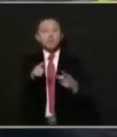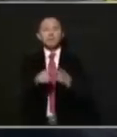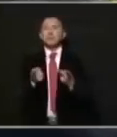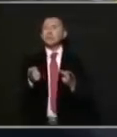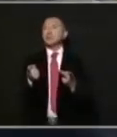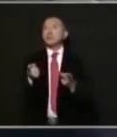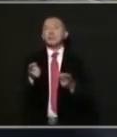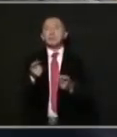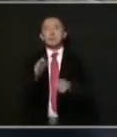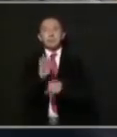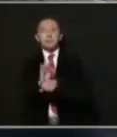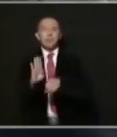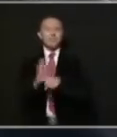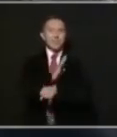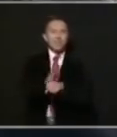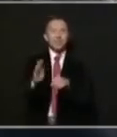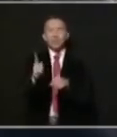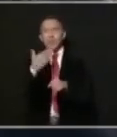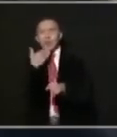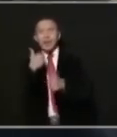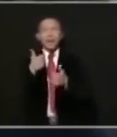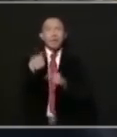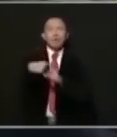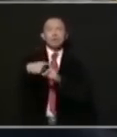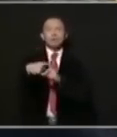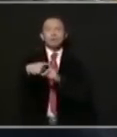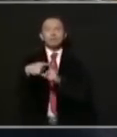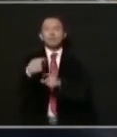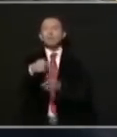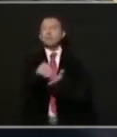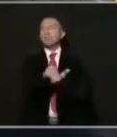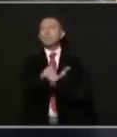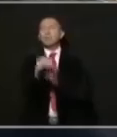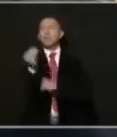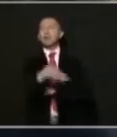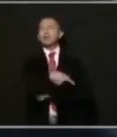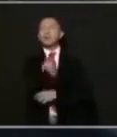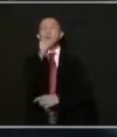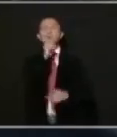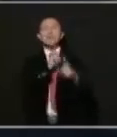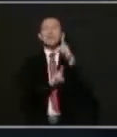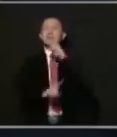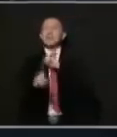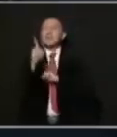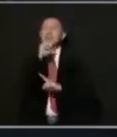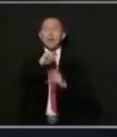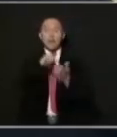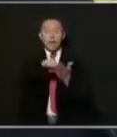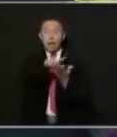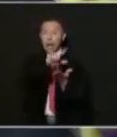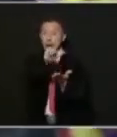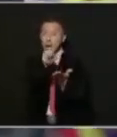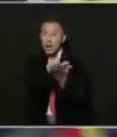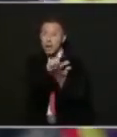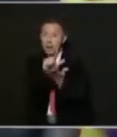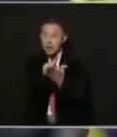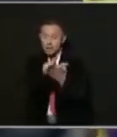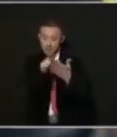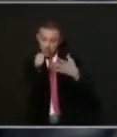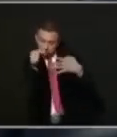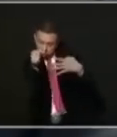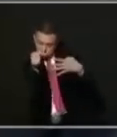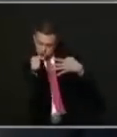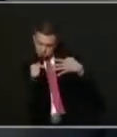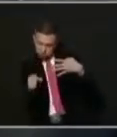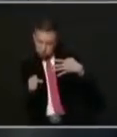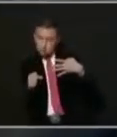Puras mentiras. En los considerandos de esas leyes se estableció que para